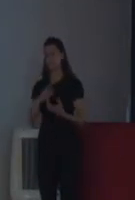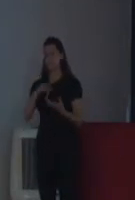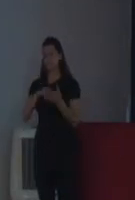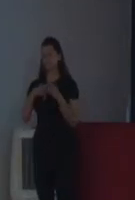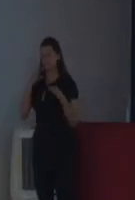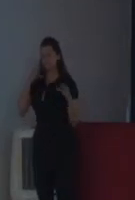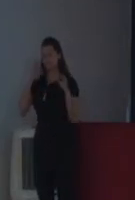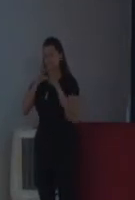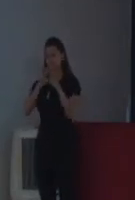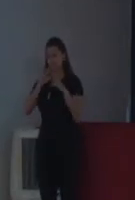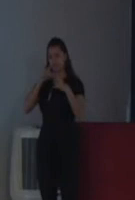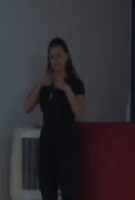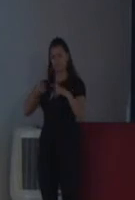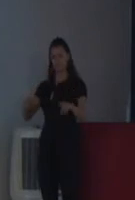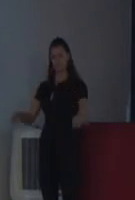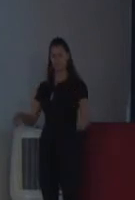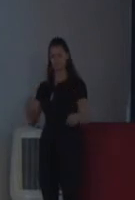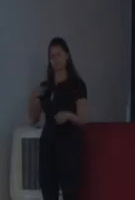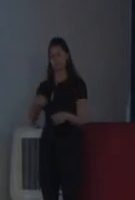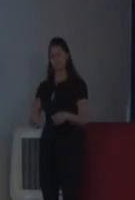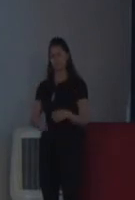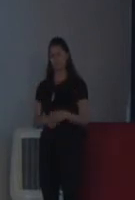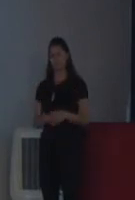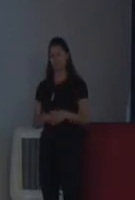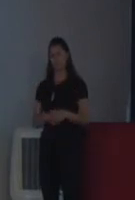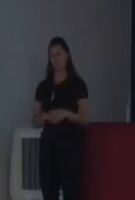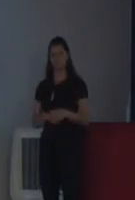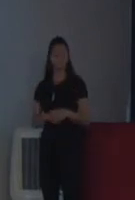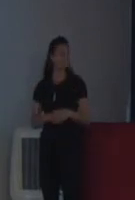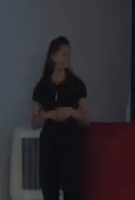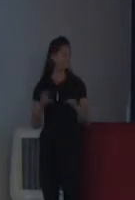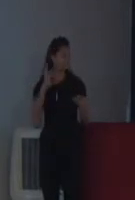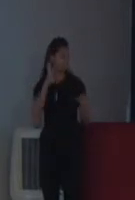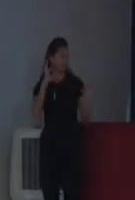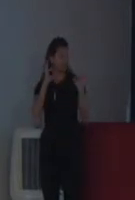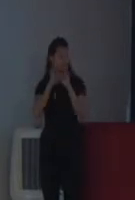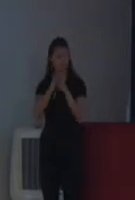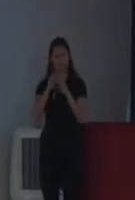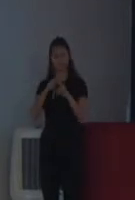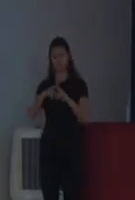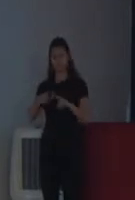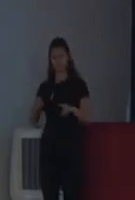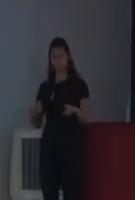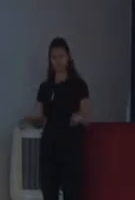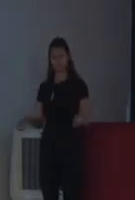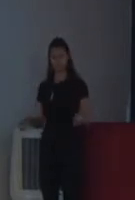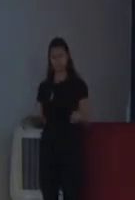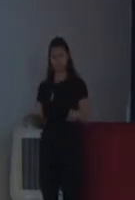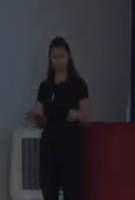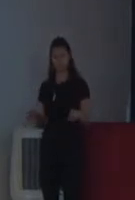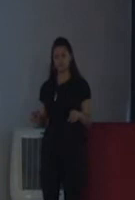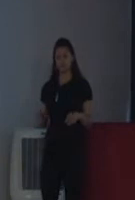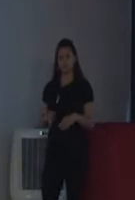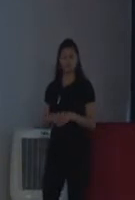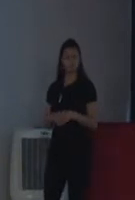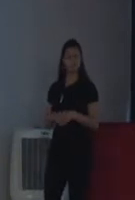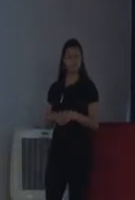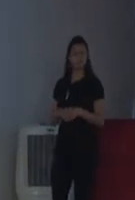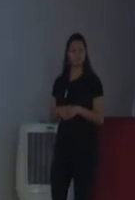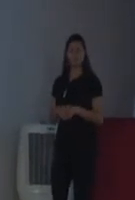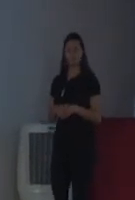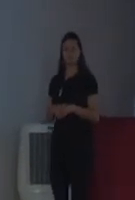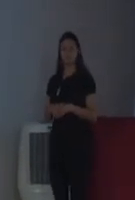¿A qué nos lleva ese enfoque diferencial? El enfoque diferencial nos lleva entonces a decir